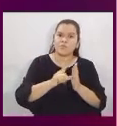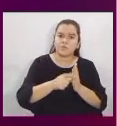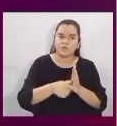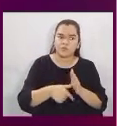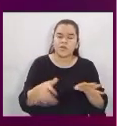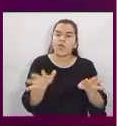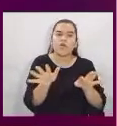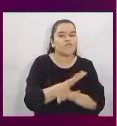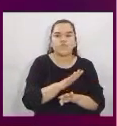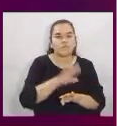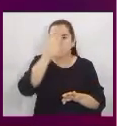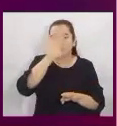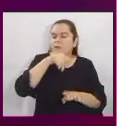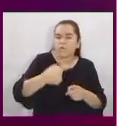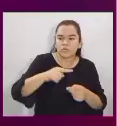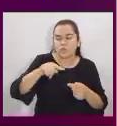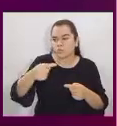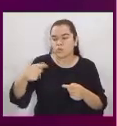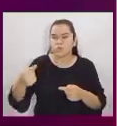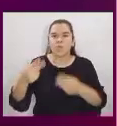que generalmente